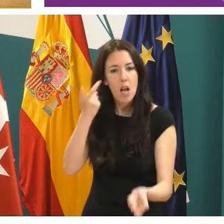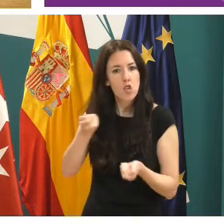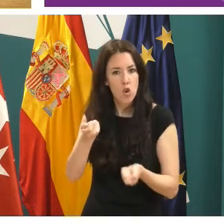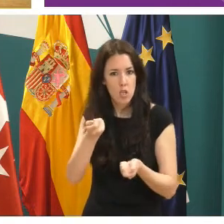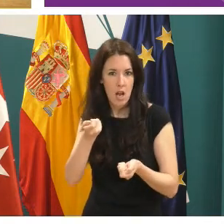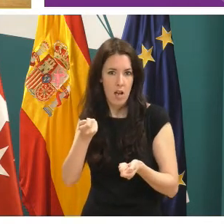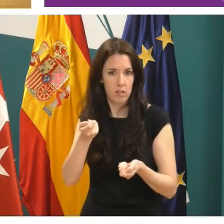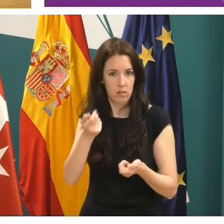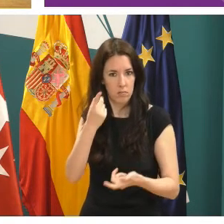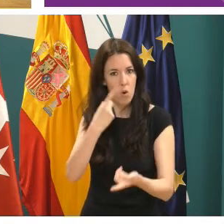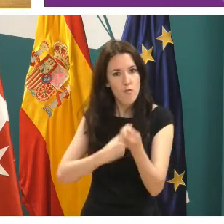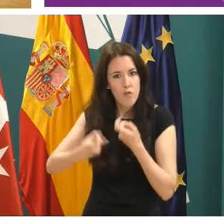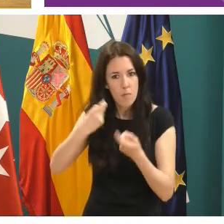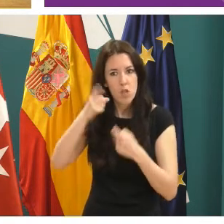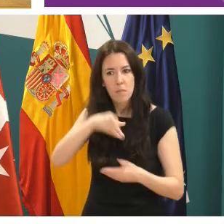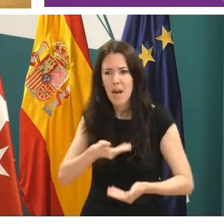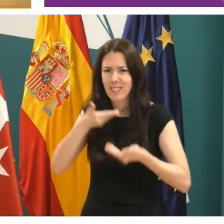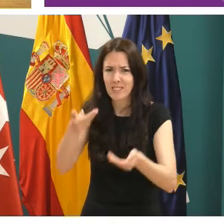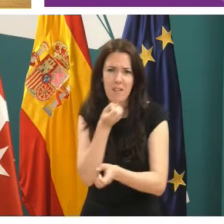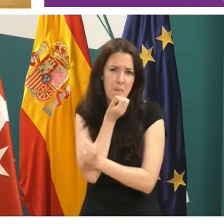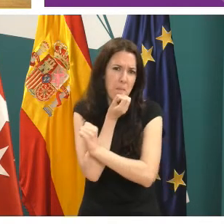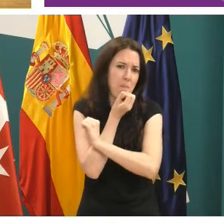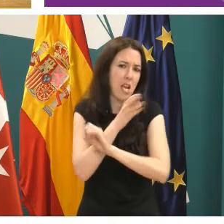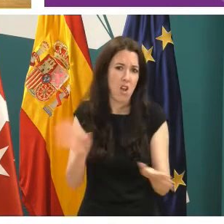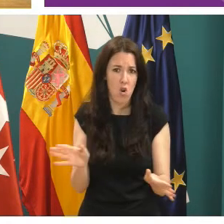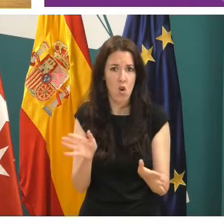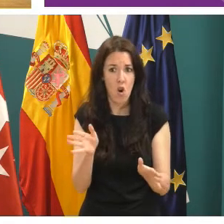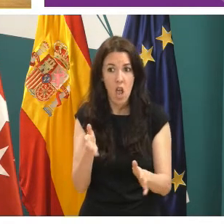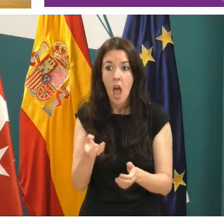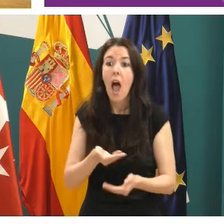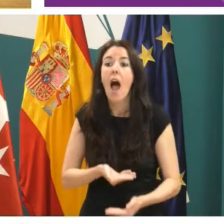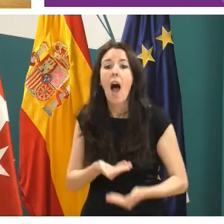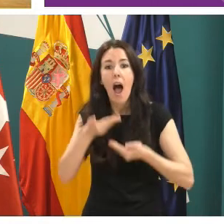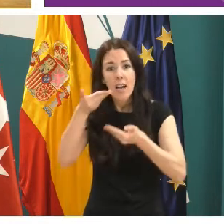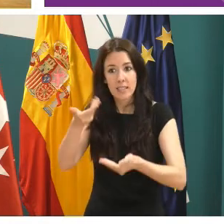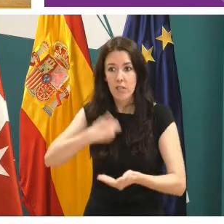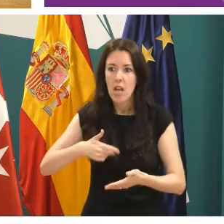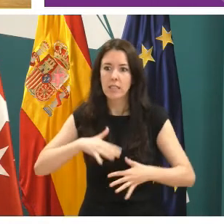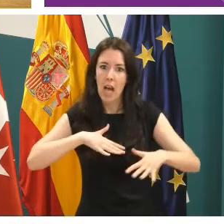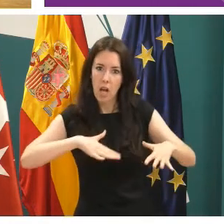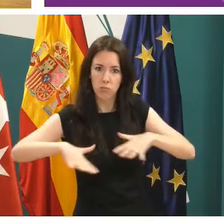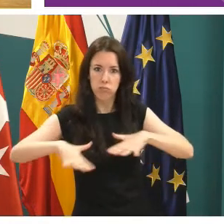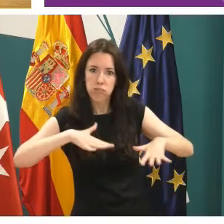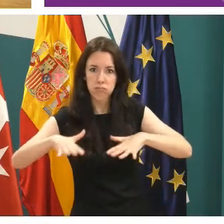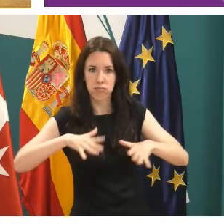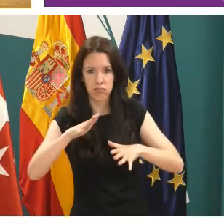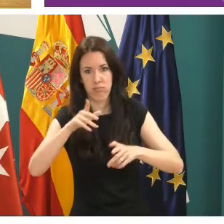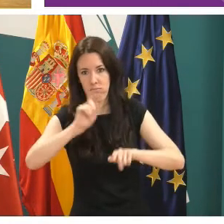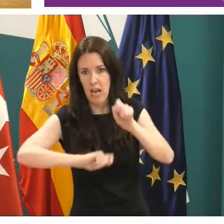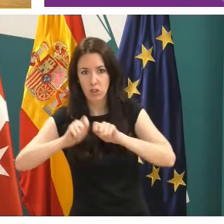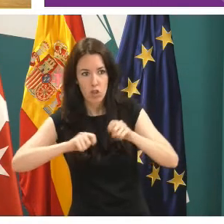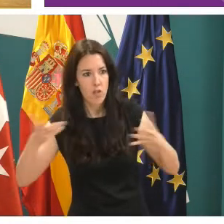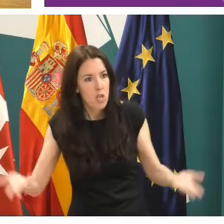información y para dar la mejor asistencia, ¿no? Asistencia que ellos ya están promoviendo desde el movimiento asociativo, ¿no?